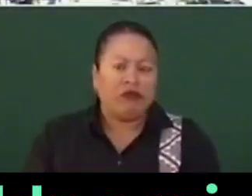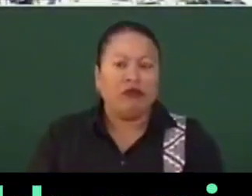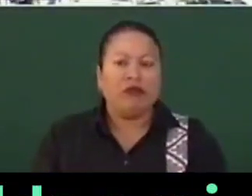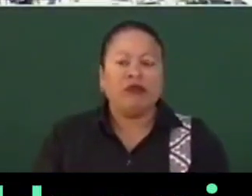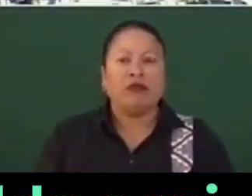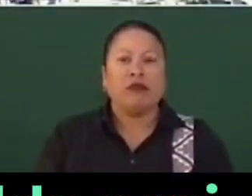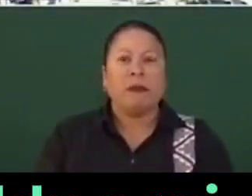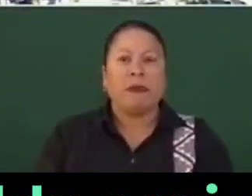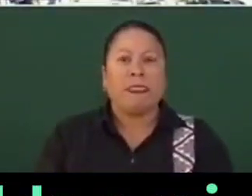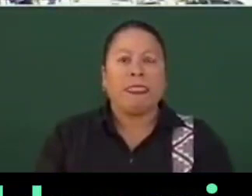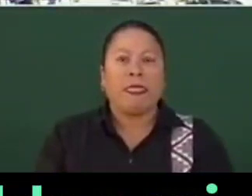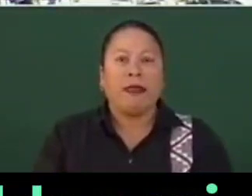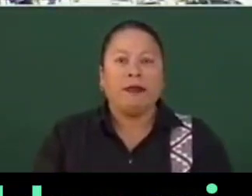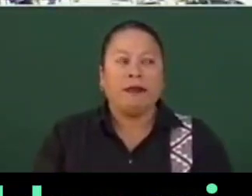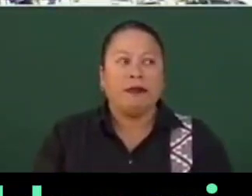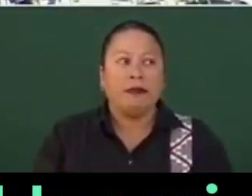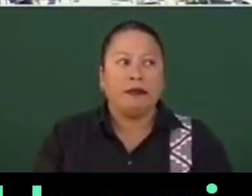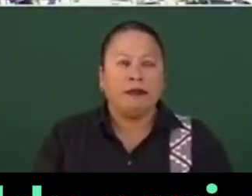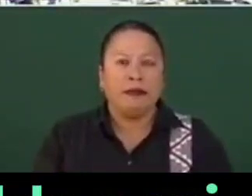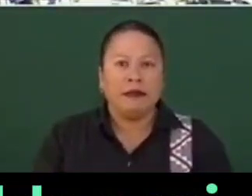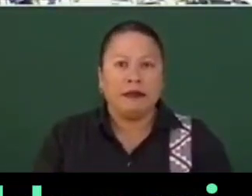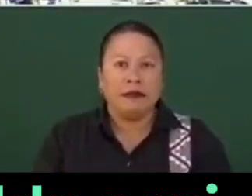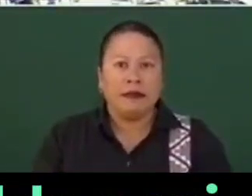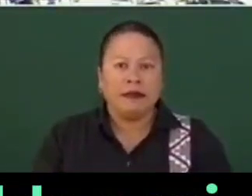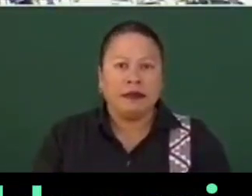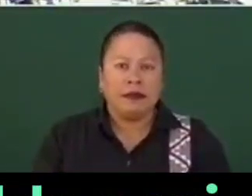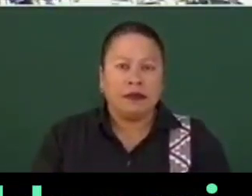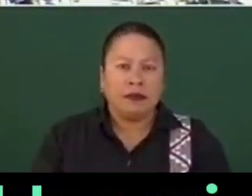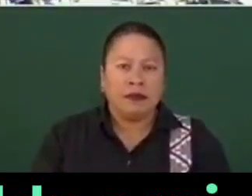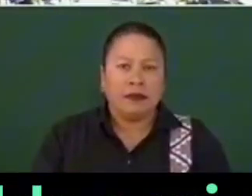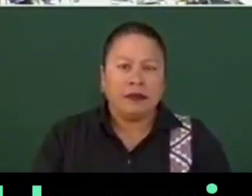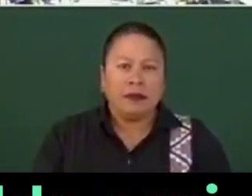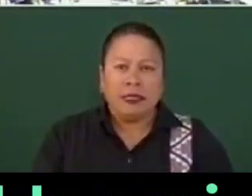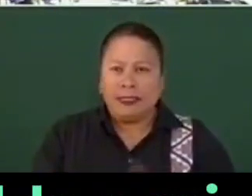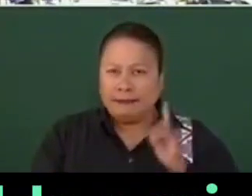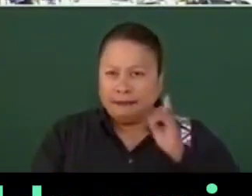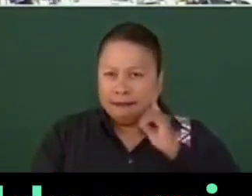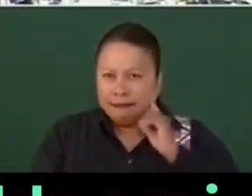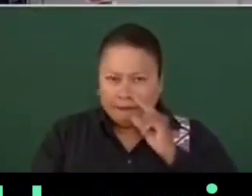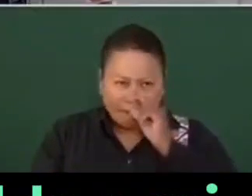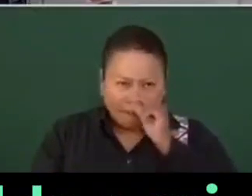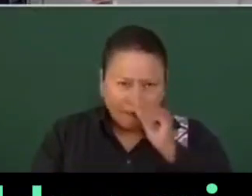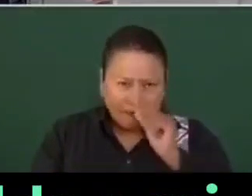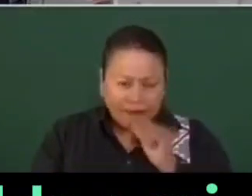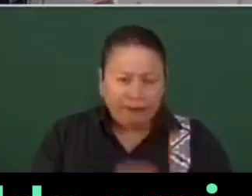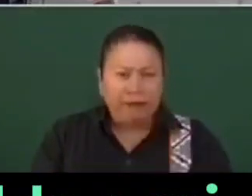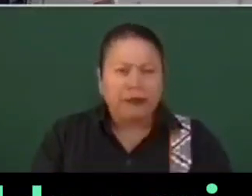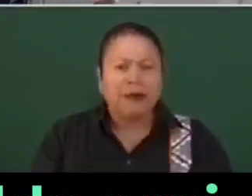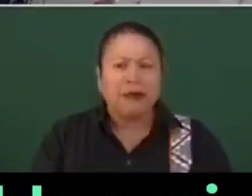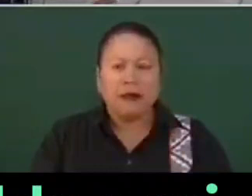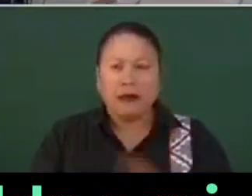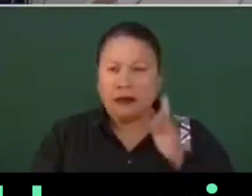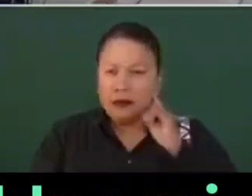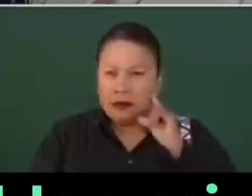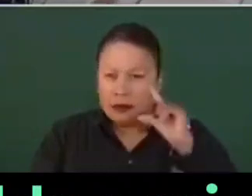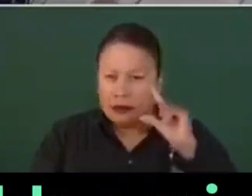nepotismo yo respaldo respalda aspires sua